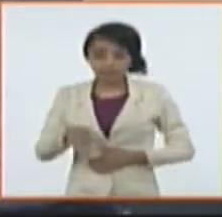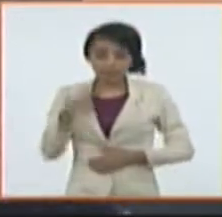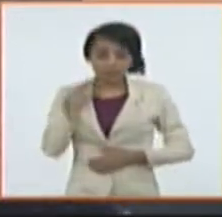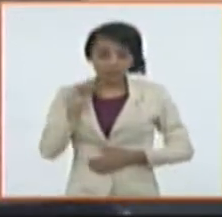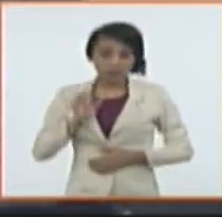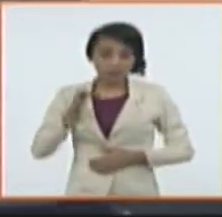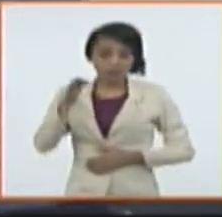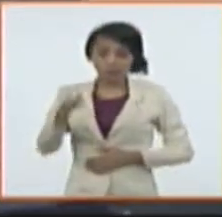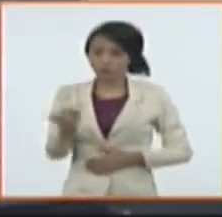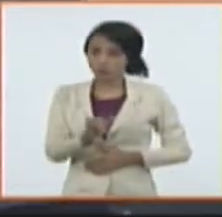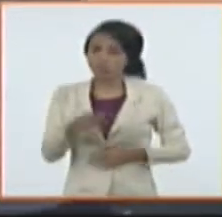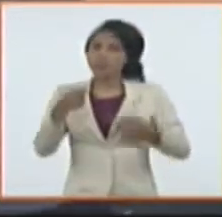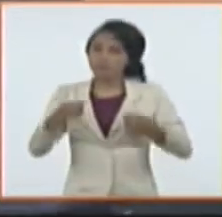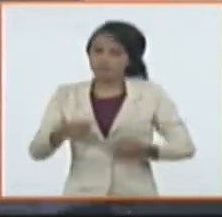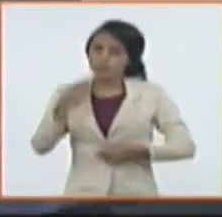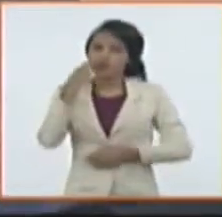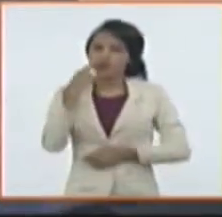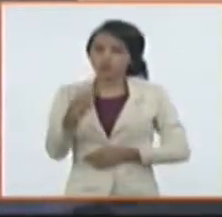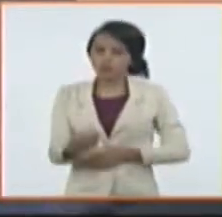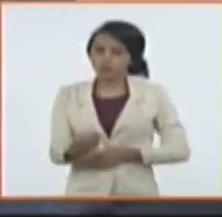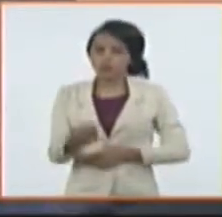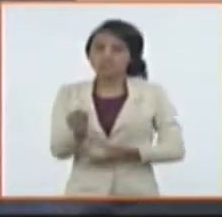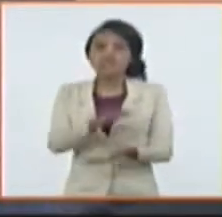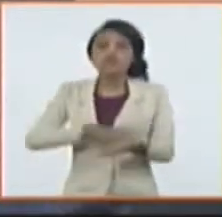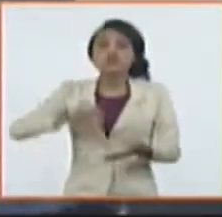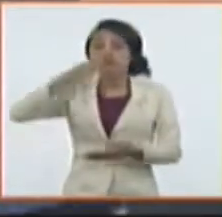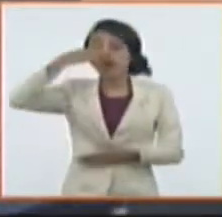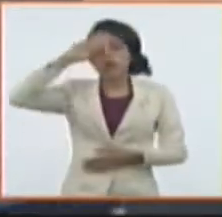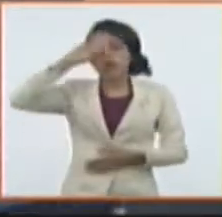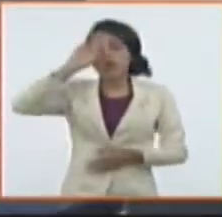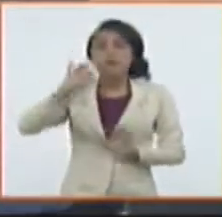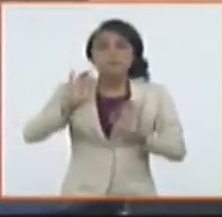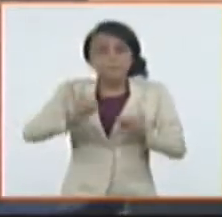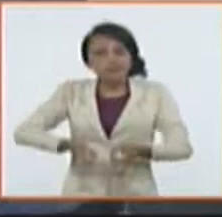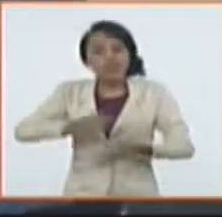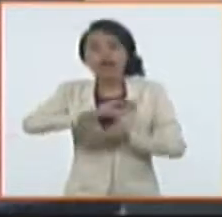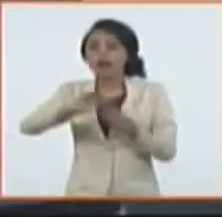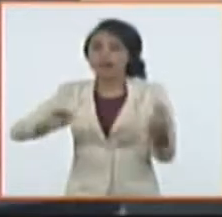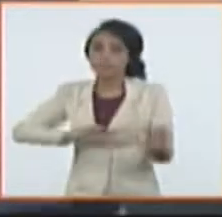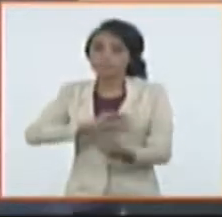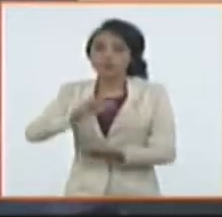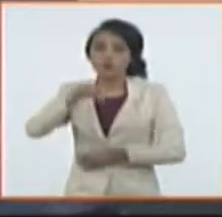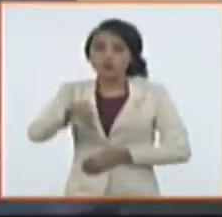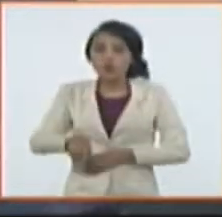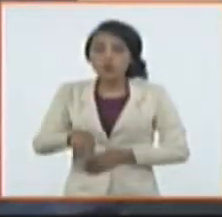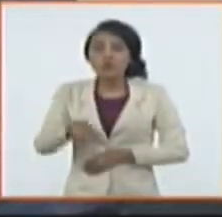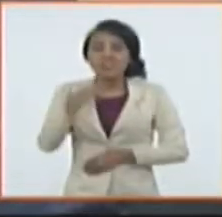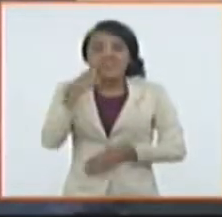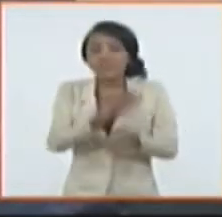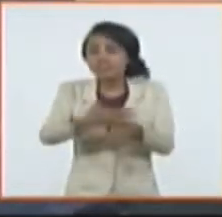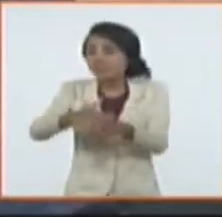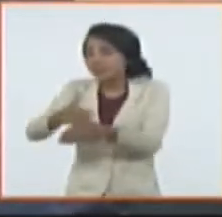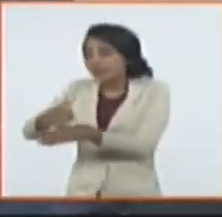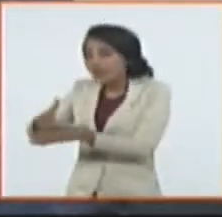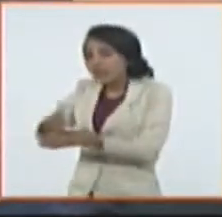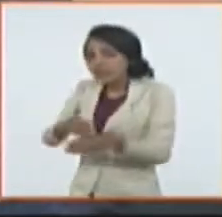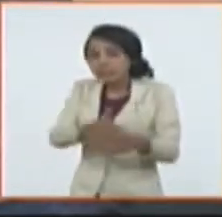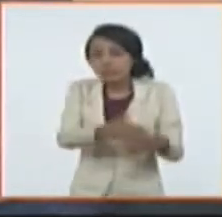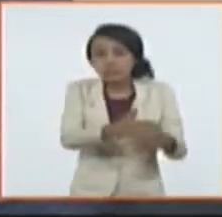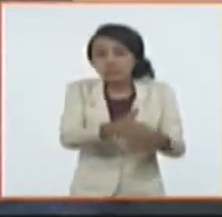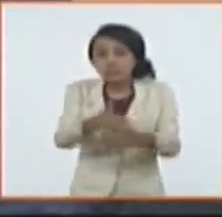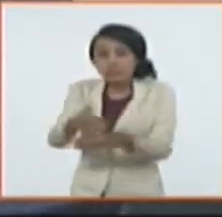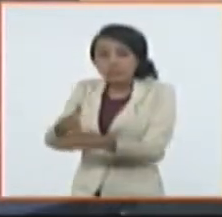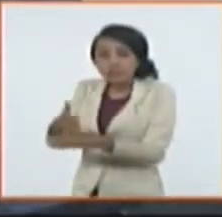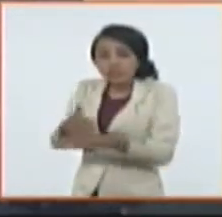que reconocer que la sociedad cubana ha cambiado y hoy hay una heterogeneidad en la